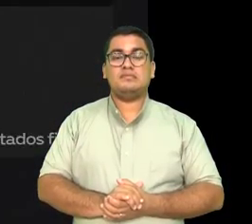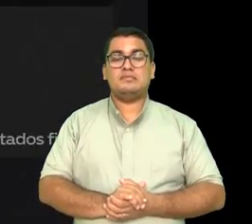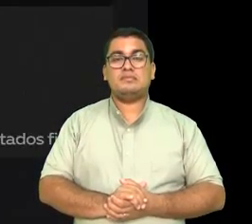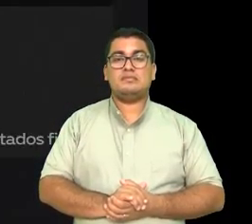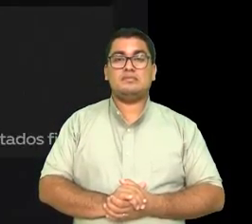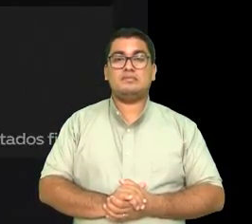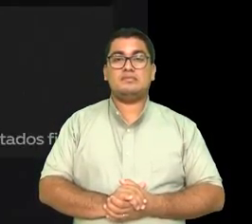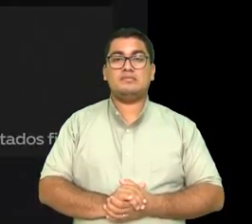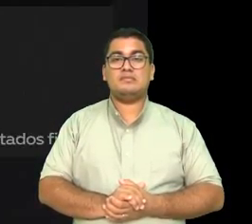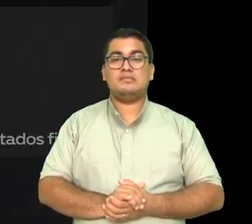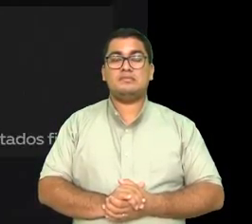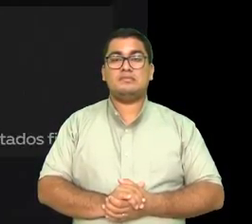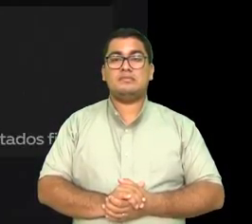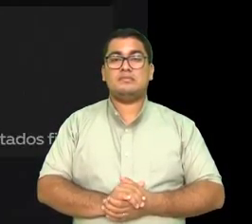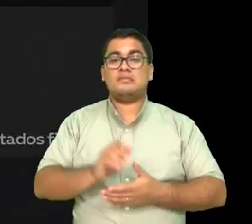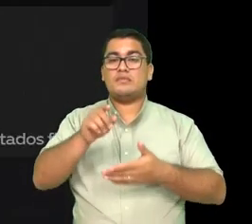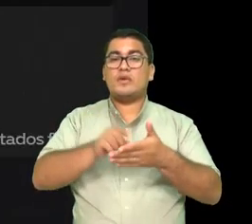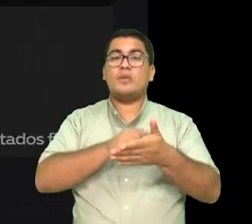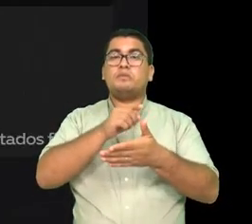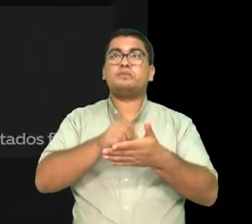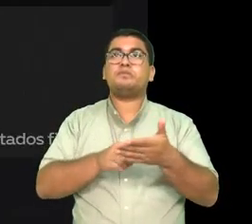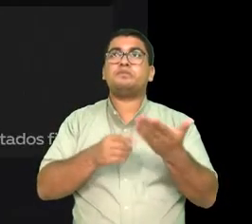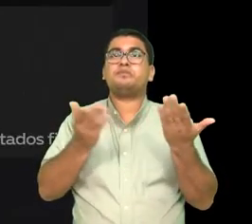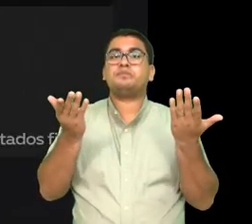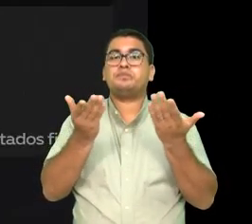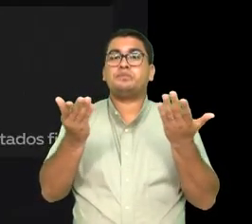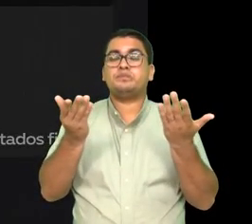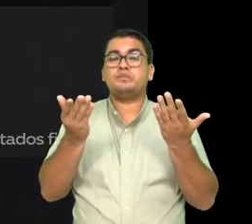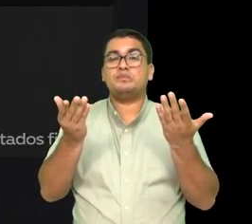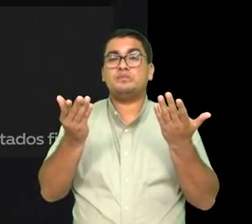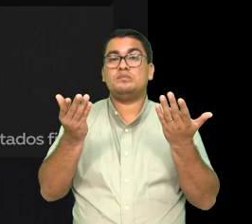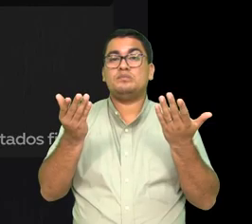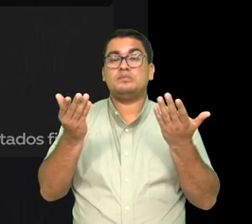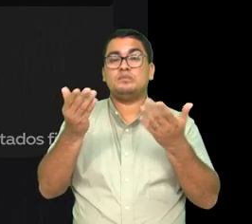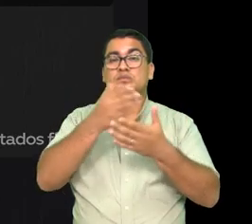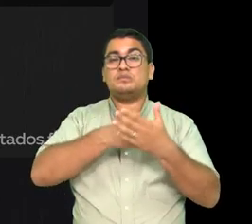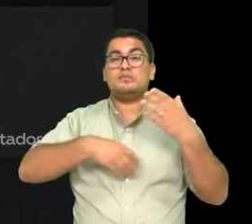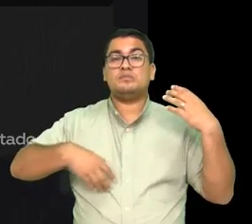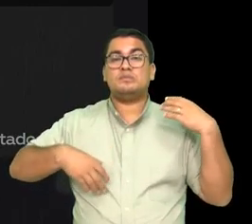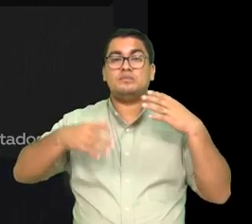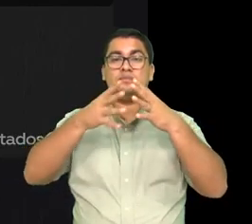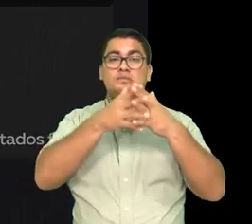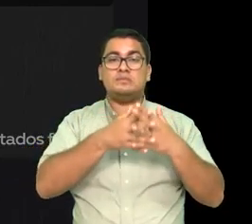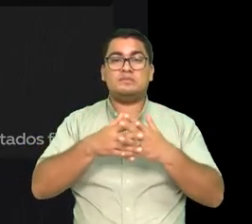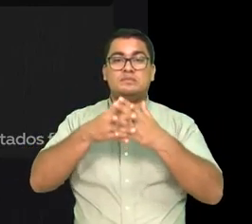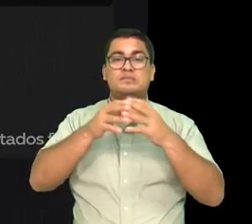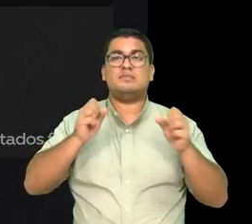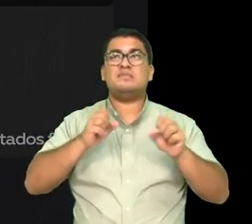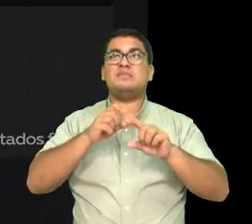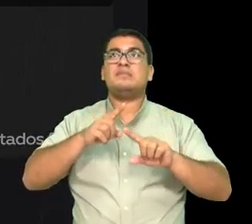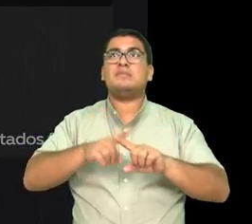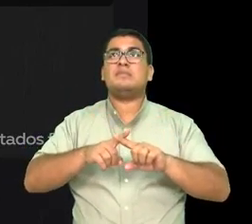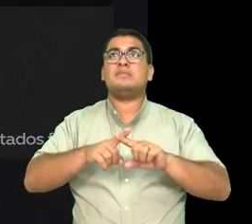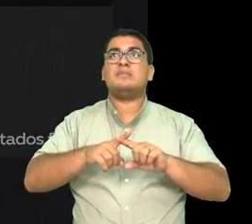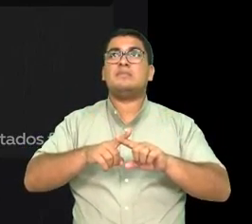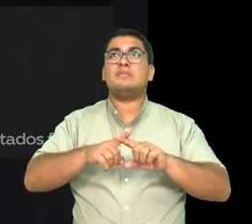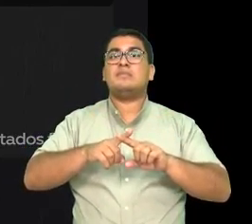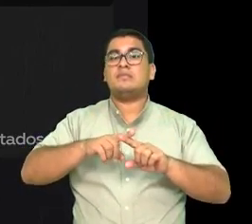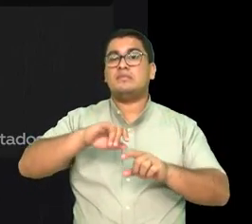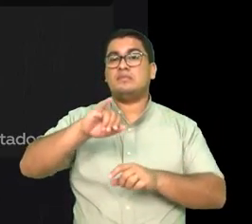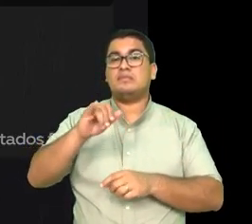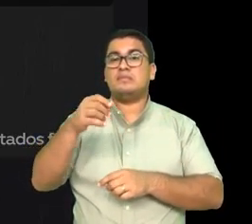Ante liderazgo en el recuento de votos del candidato del Partido Demócrata para la presidencia de Estados Unidos y ex vicepresidente del país, Joe